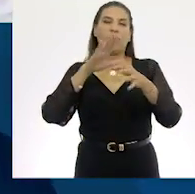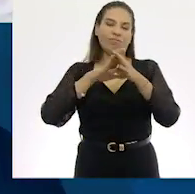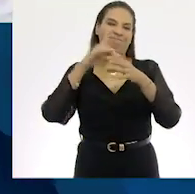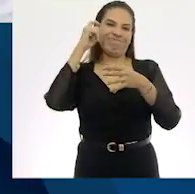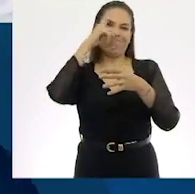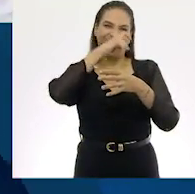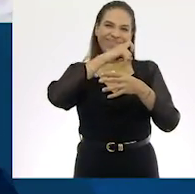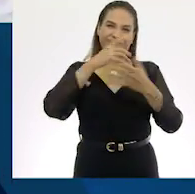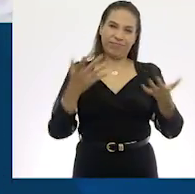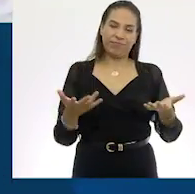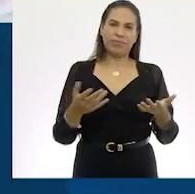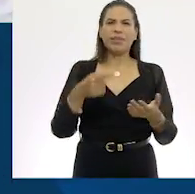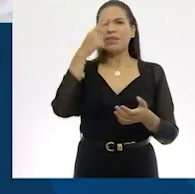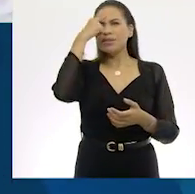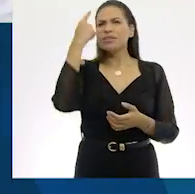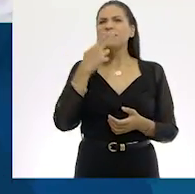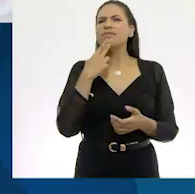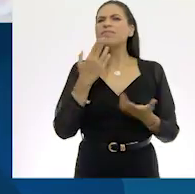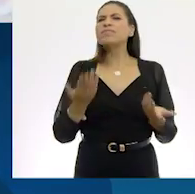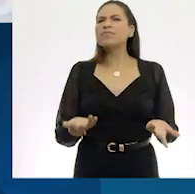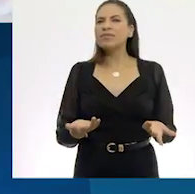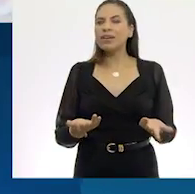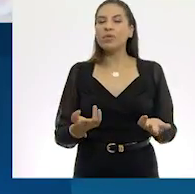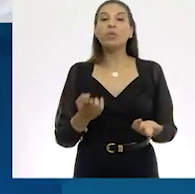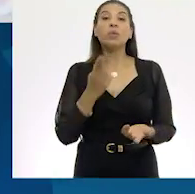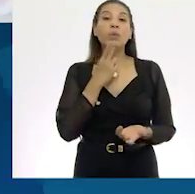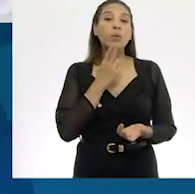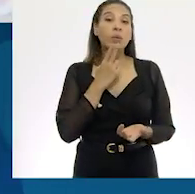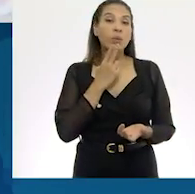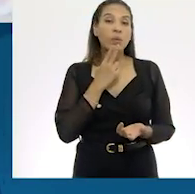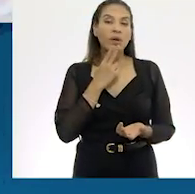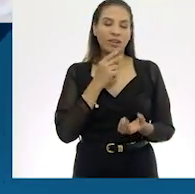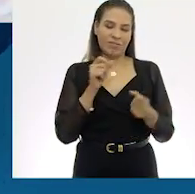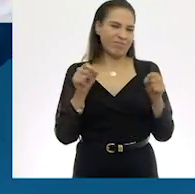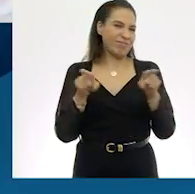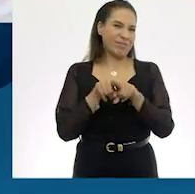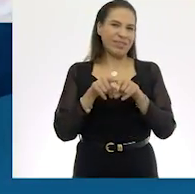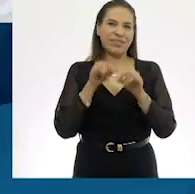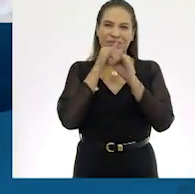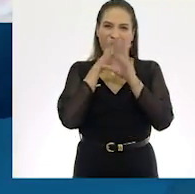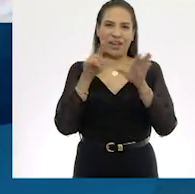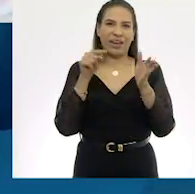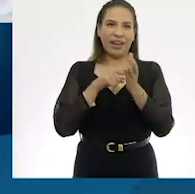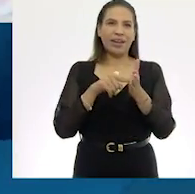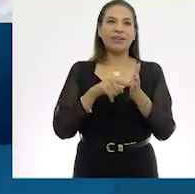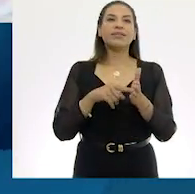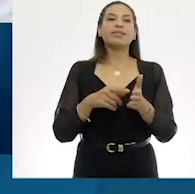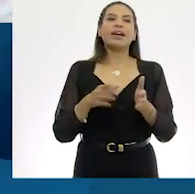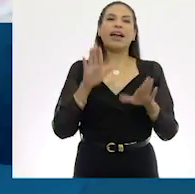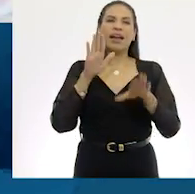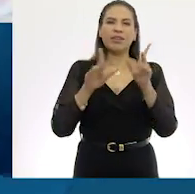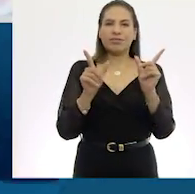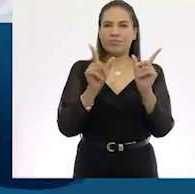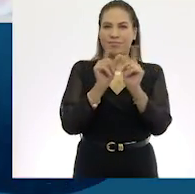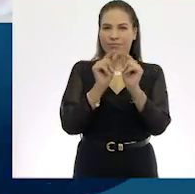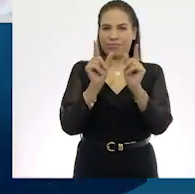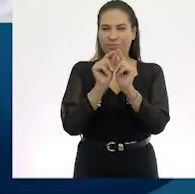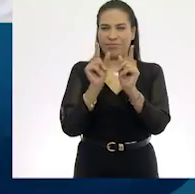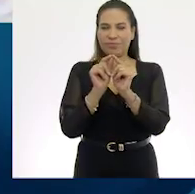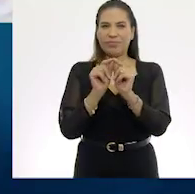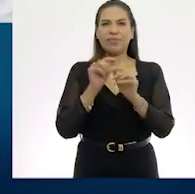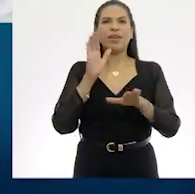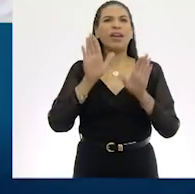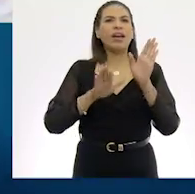complejidad. ¿Y para qué sirve? Pues se utiliza para dar la misma información del texto, pero de manera abreviada.